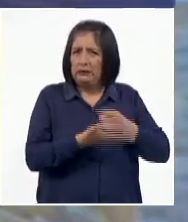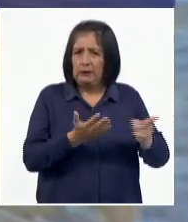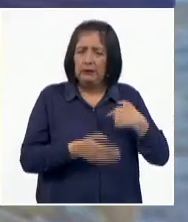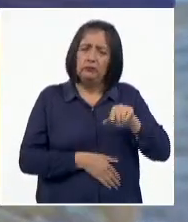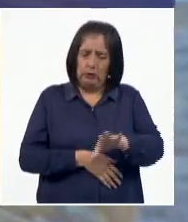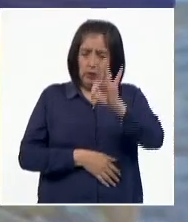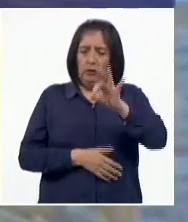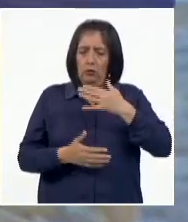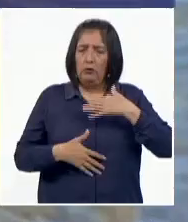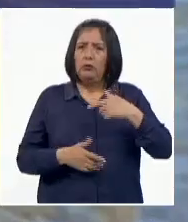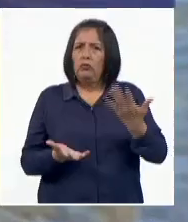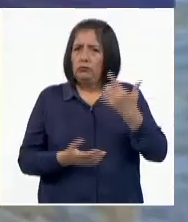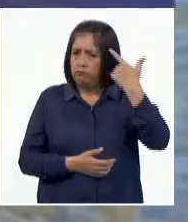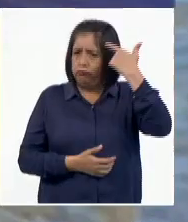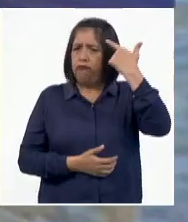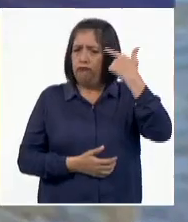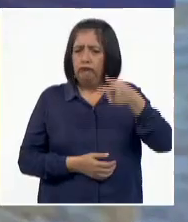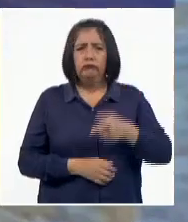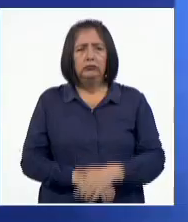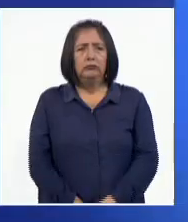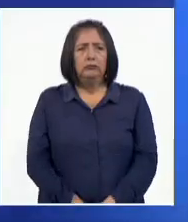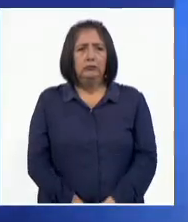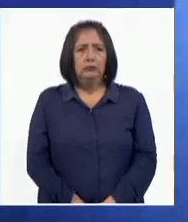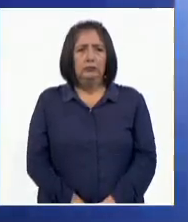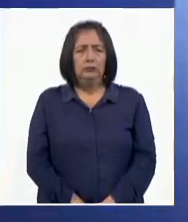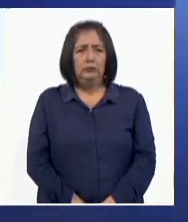fue hallado con un disparo en la cabeza.